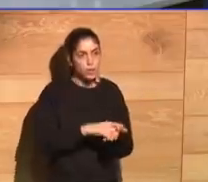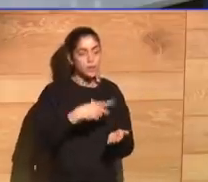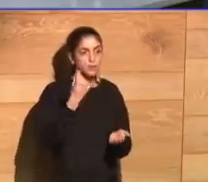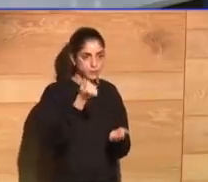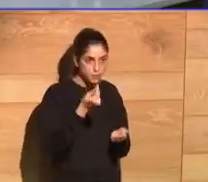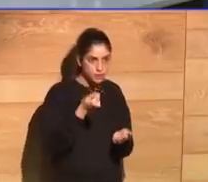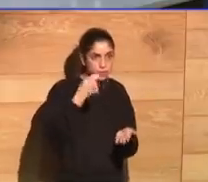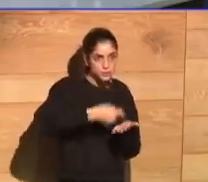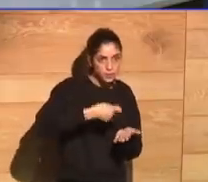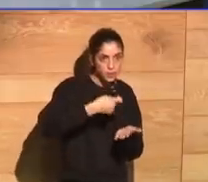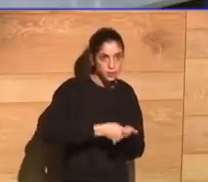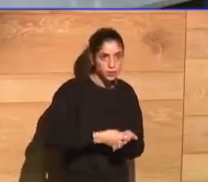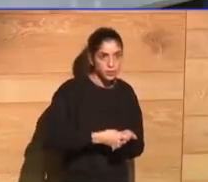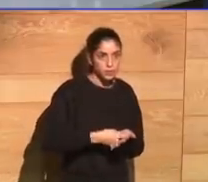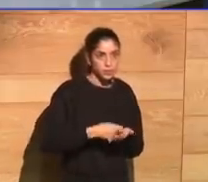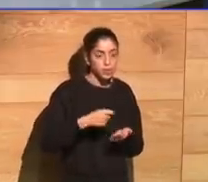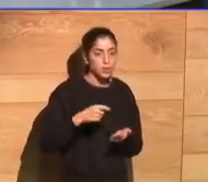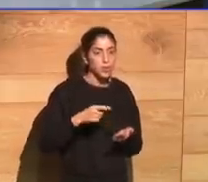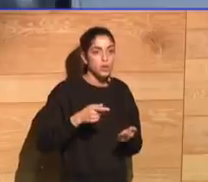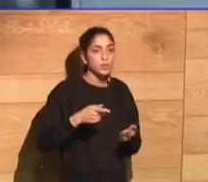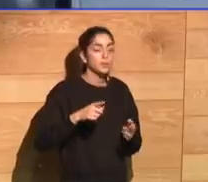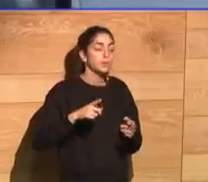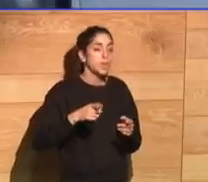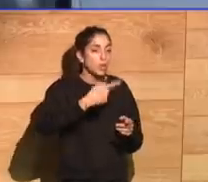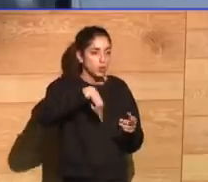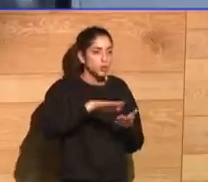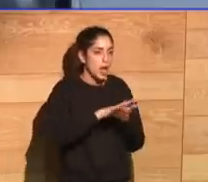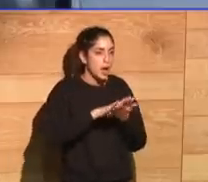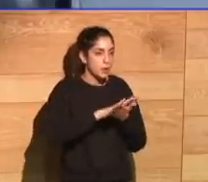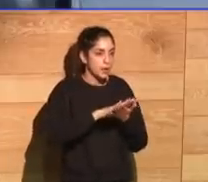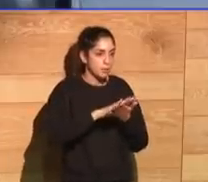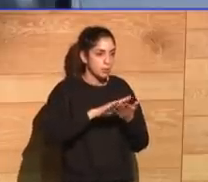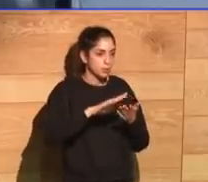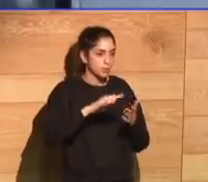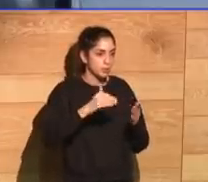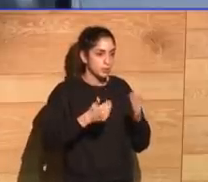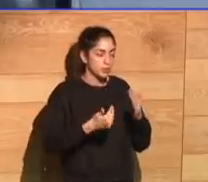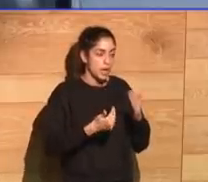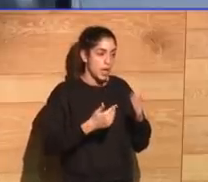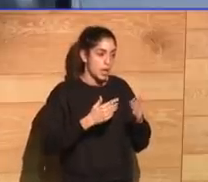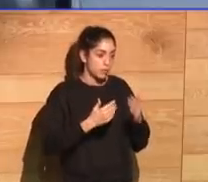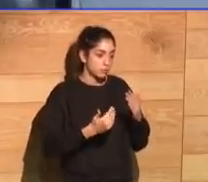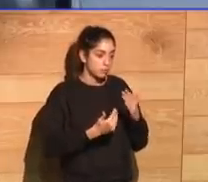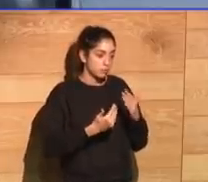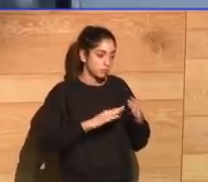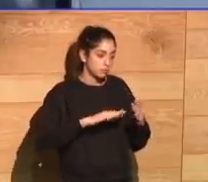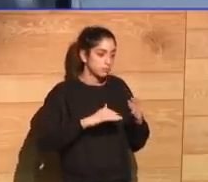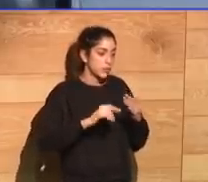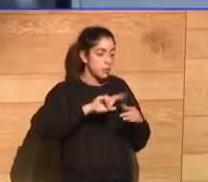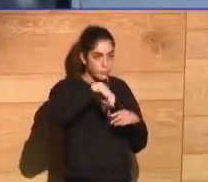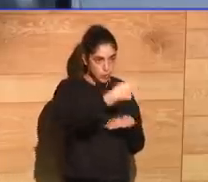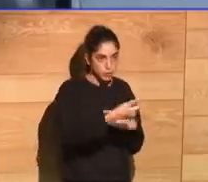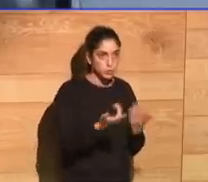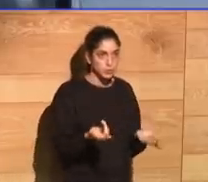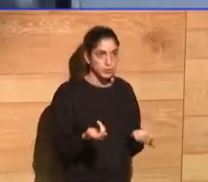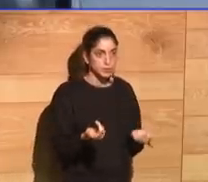ya lo hablaremos el próximo día. No sé, al final no vamos a tener tiempo presupuestariamente el próximo día tampoco. Se calman mucho